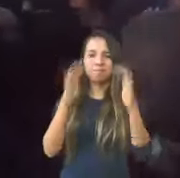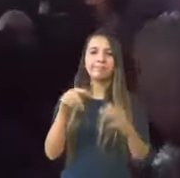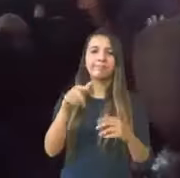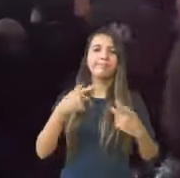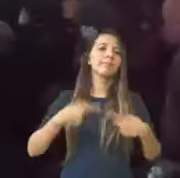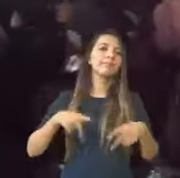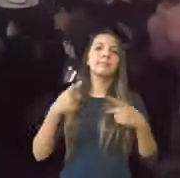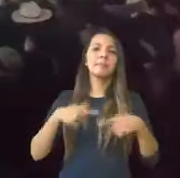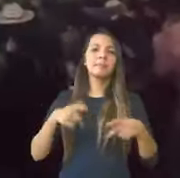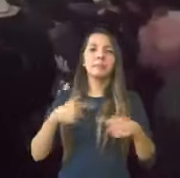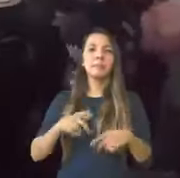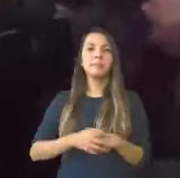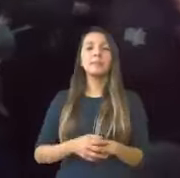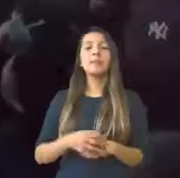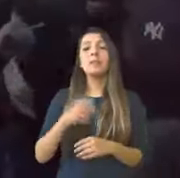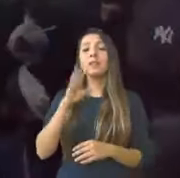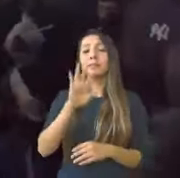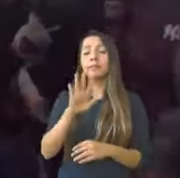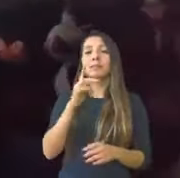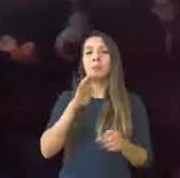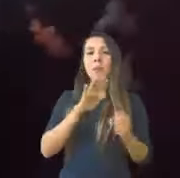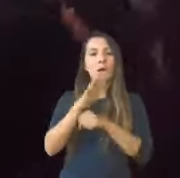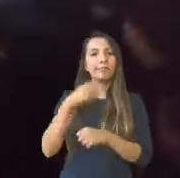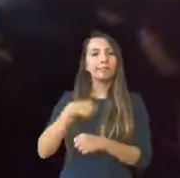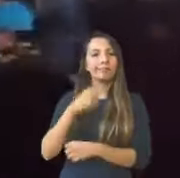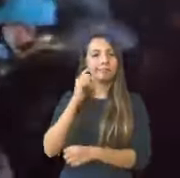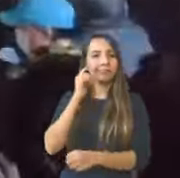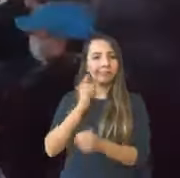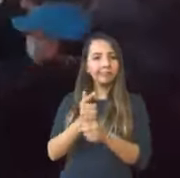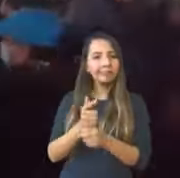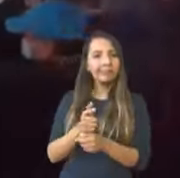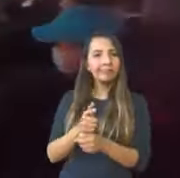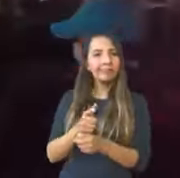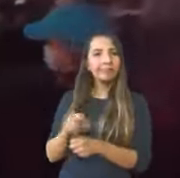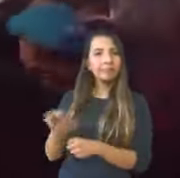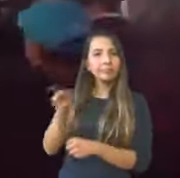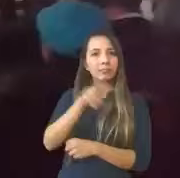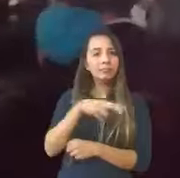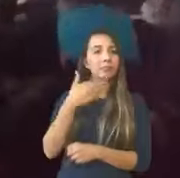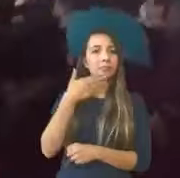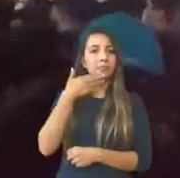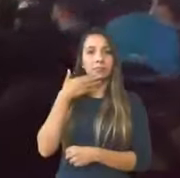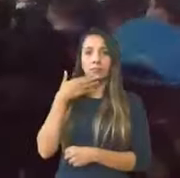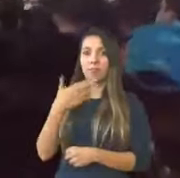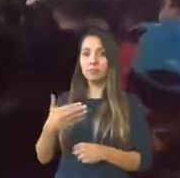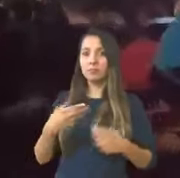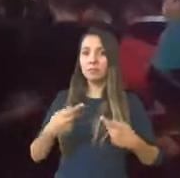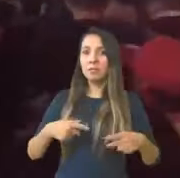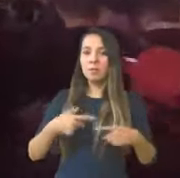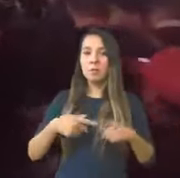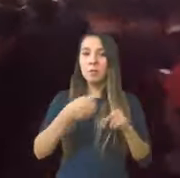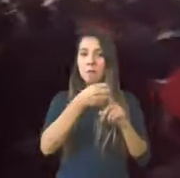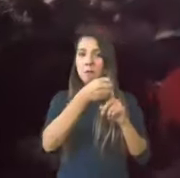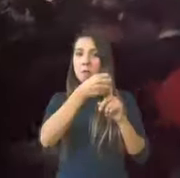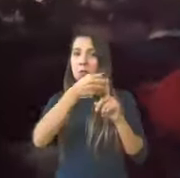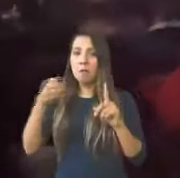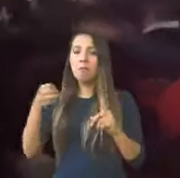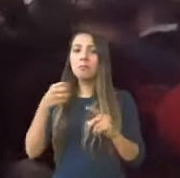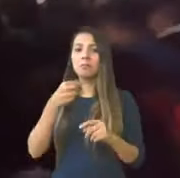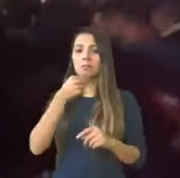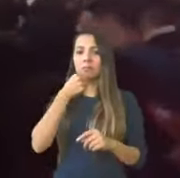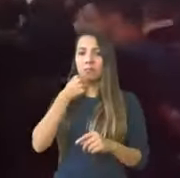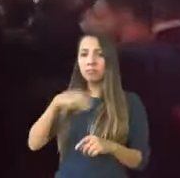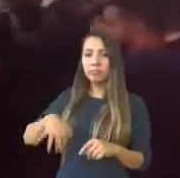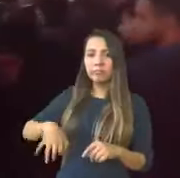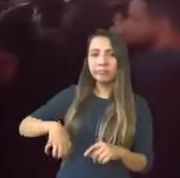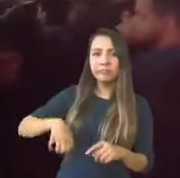estar ahí. Una de las cosas que noté yo también es el orden de las personas, con niños,